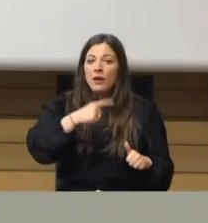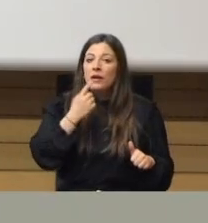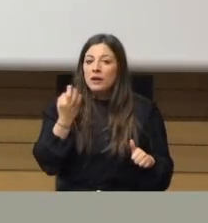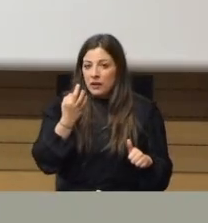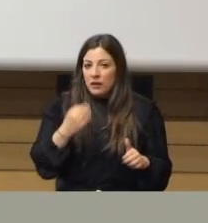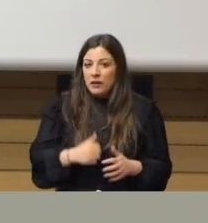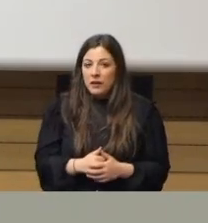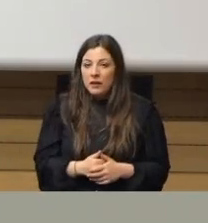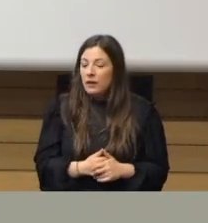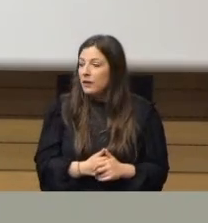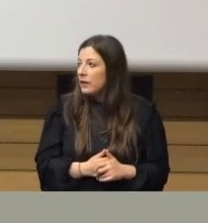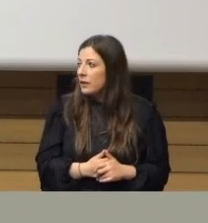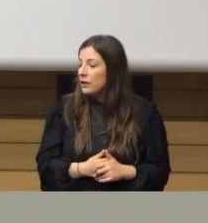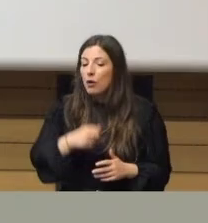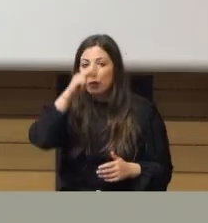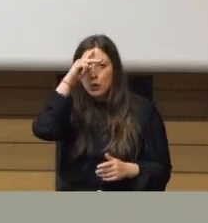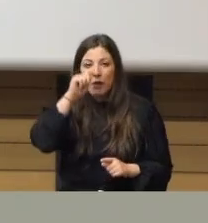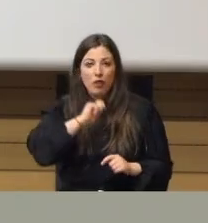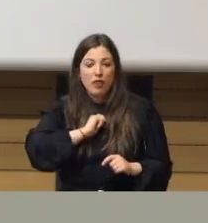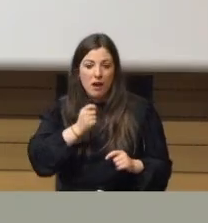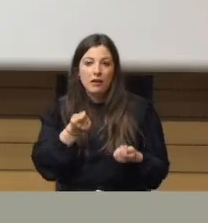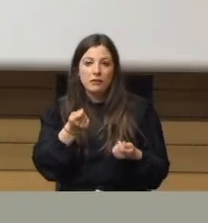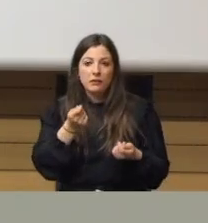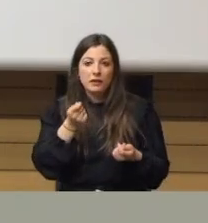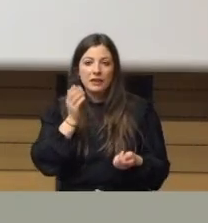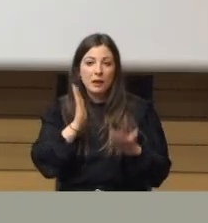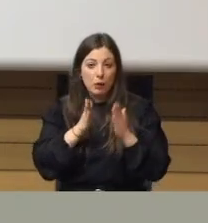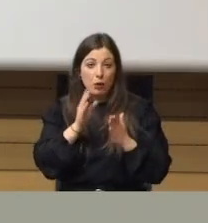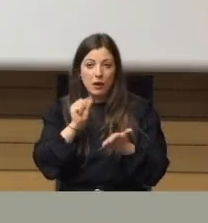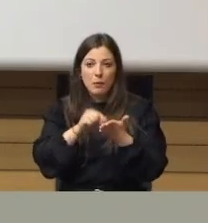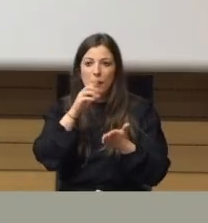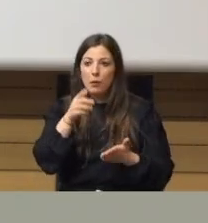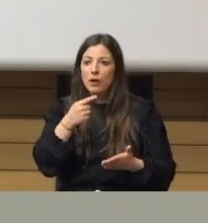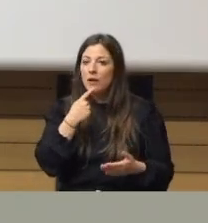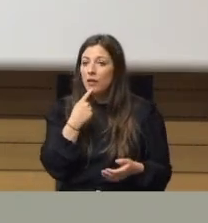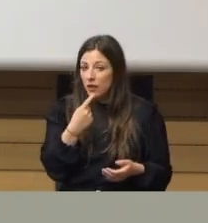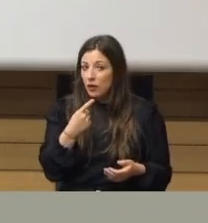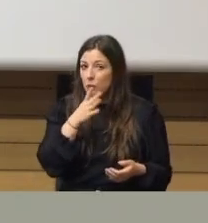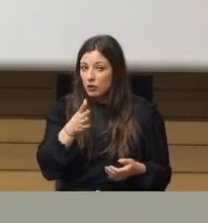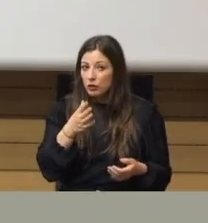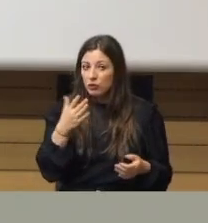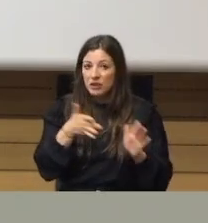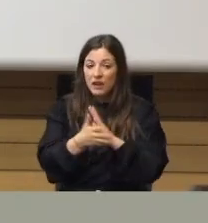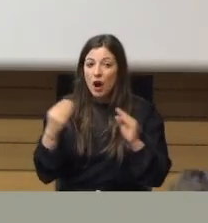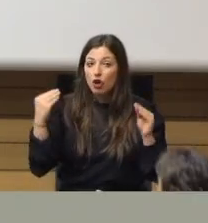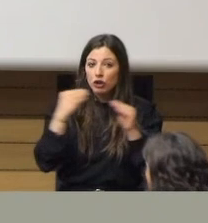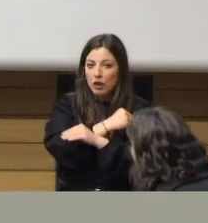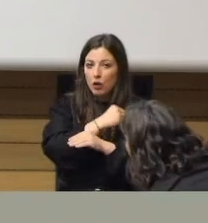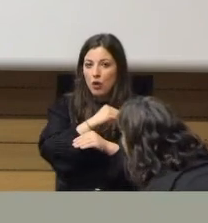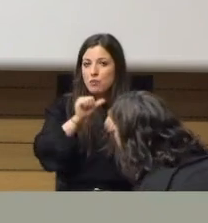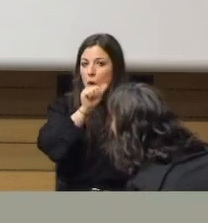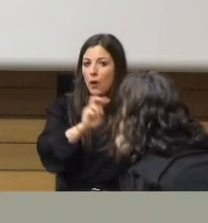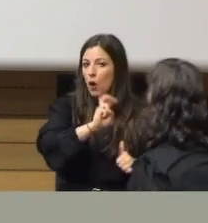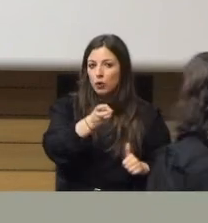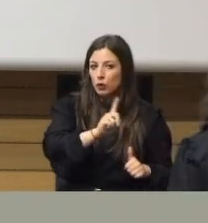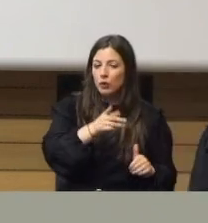preocupan en la intervención rápida, por eso os decía que esto no es contradictorio a ningún otro modelo, es simplemente el